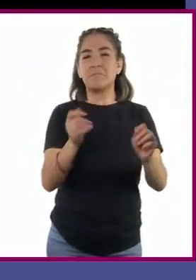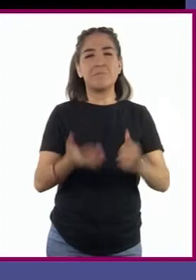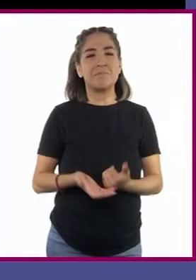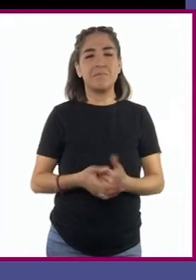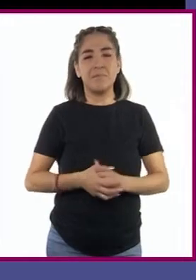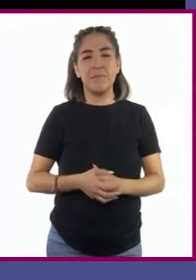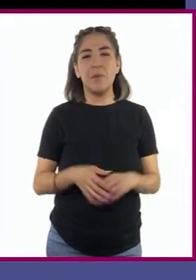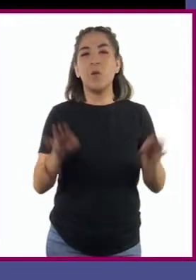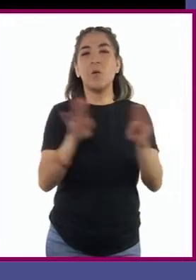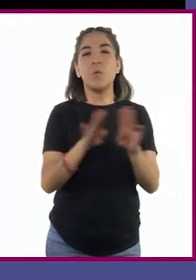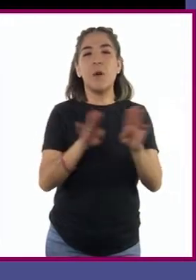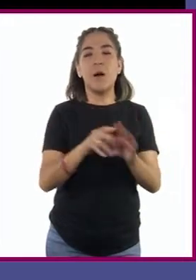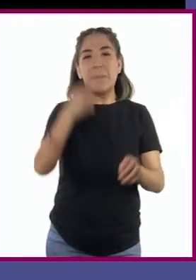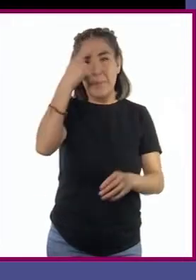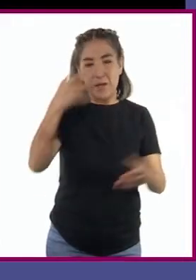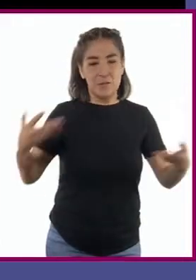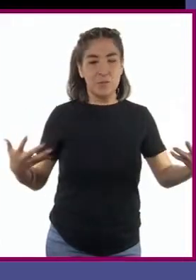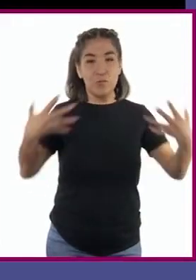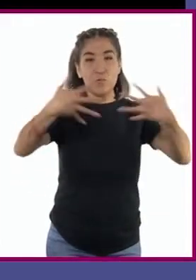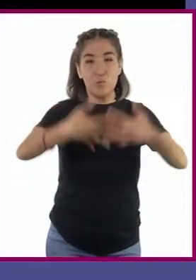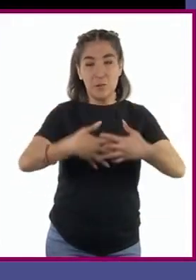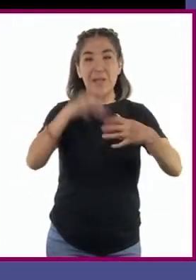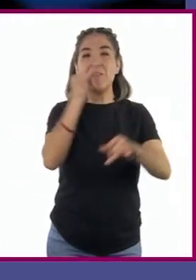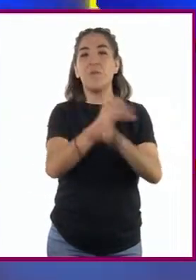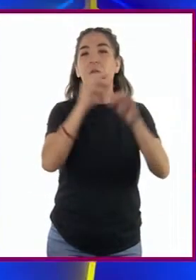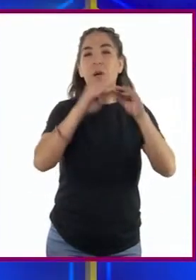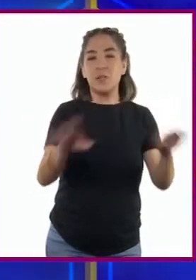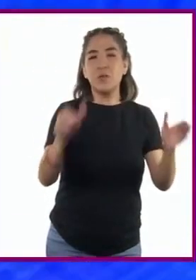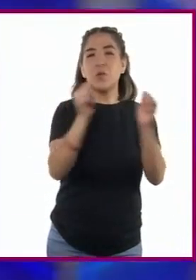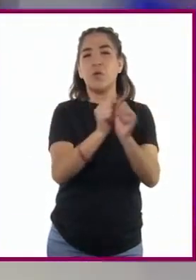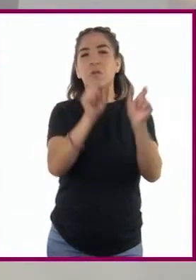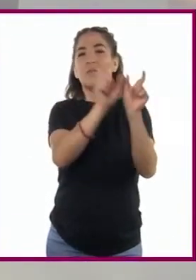de puentes que relacionan oraciones o párrafos.